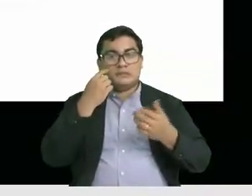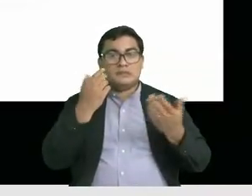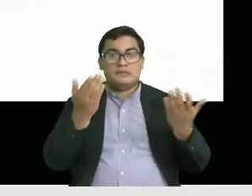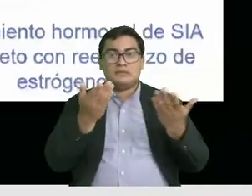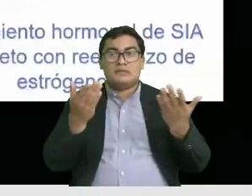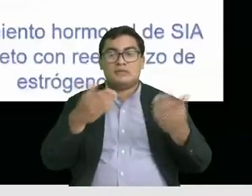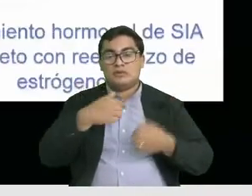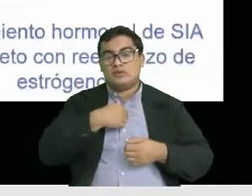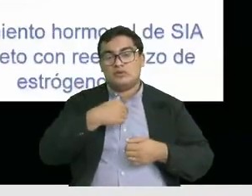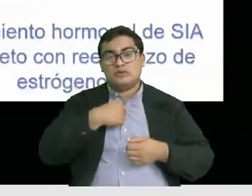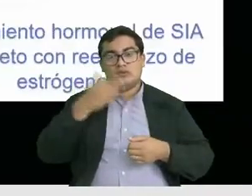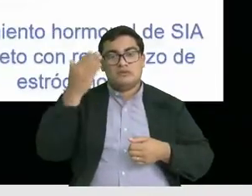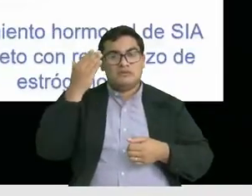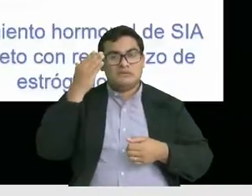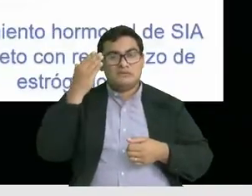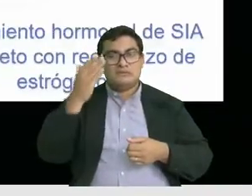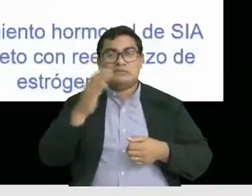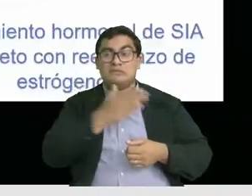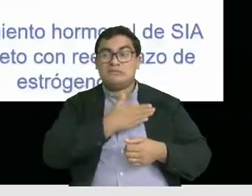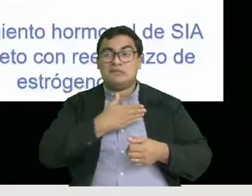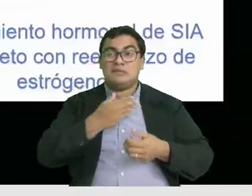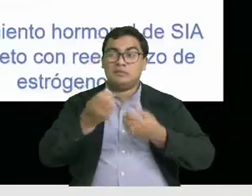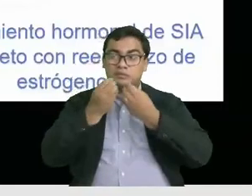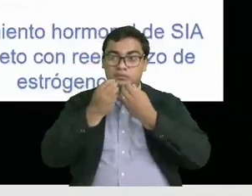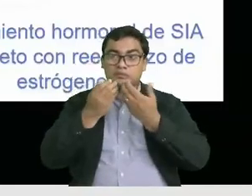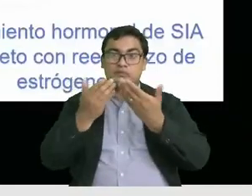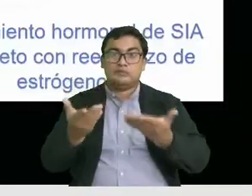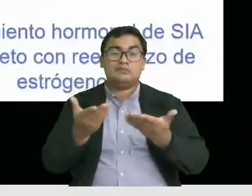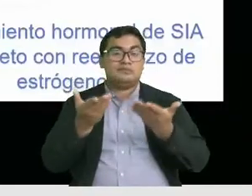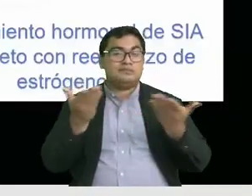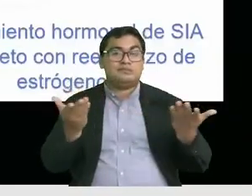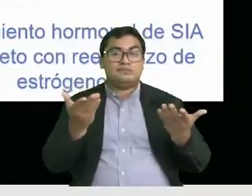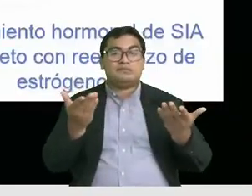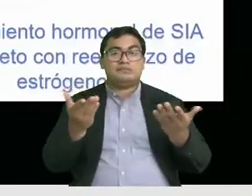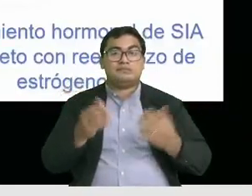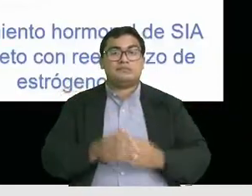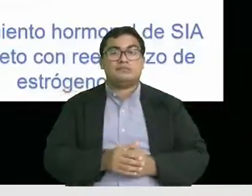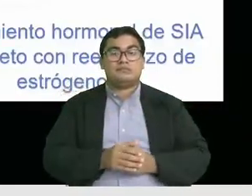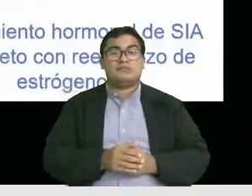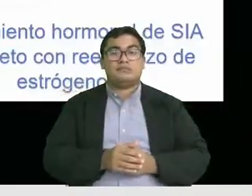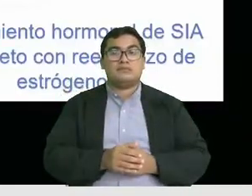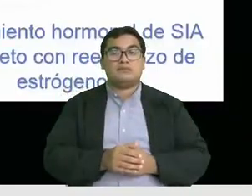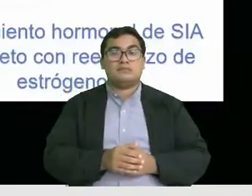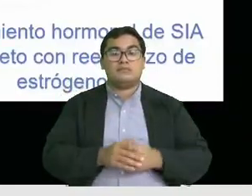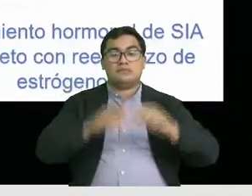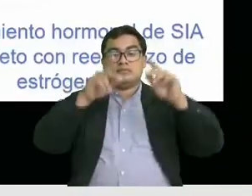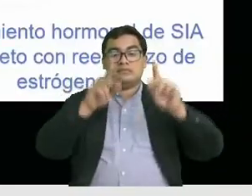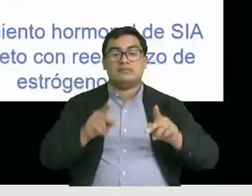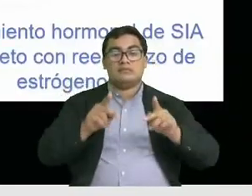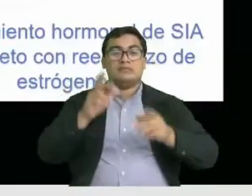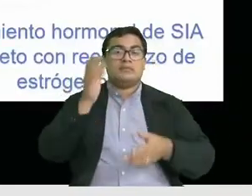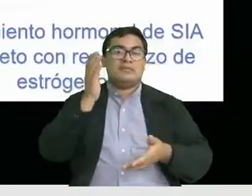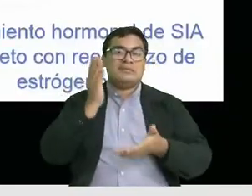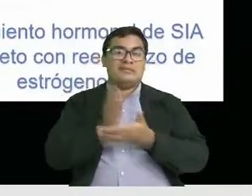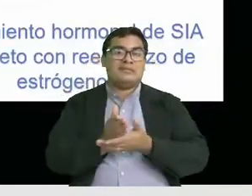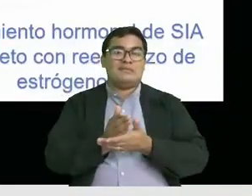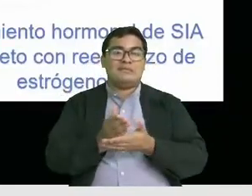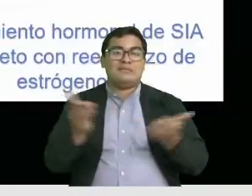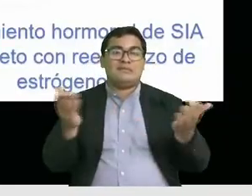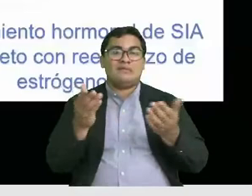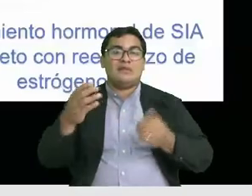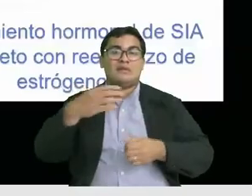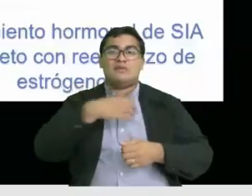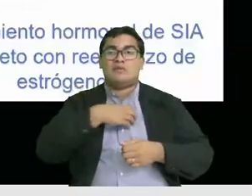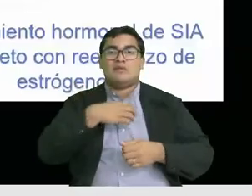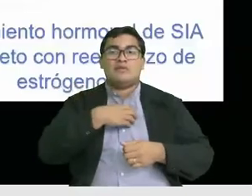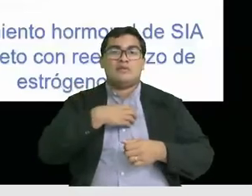sé. Mejor lo comunico. Entonces, a veces eso hace que la persona decida una conducta